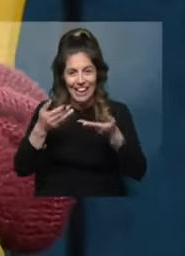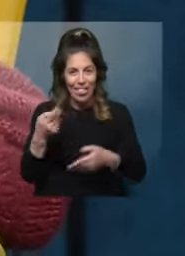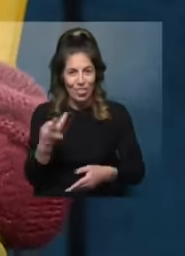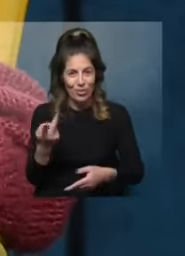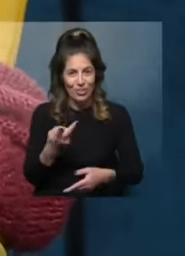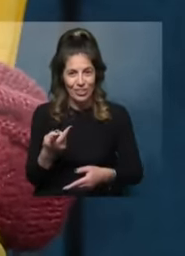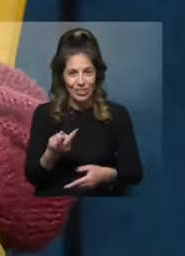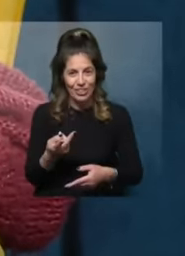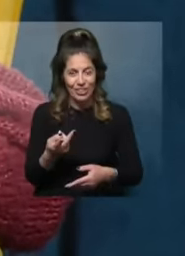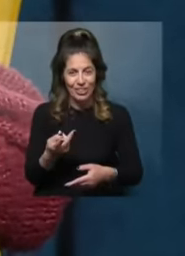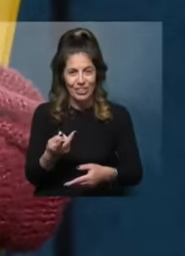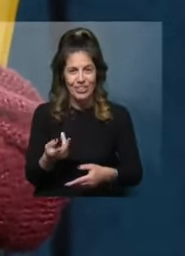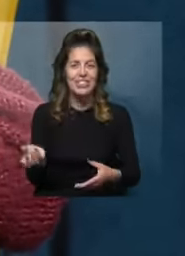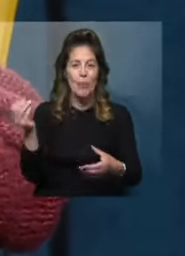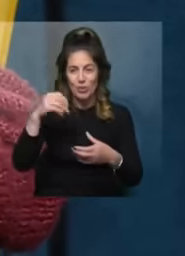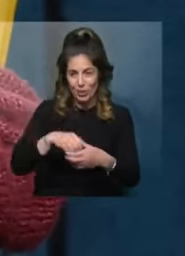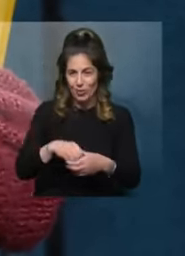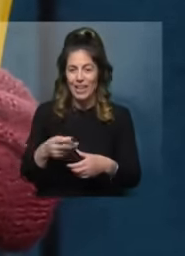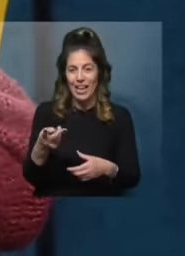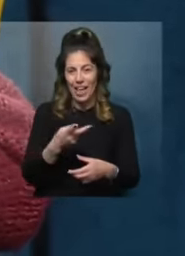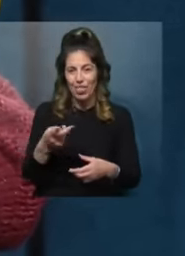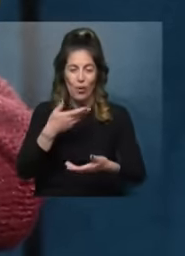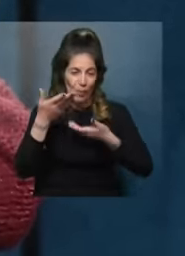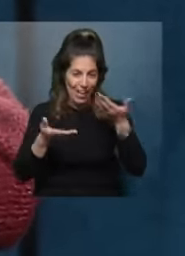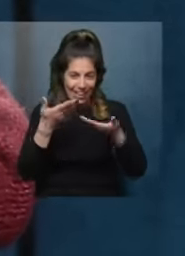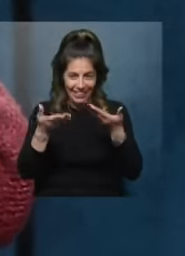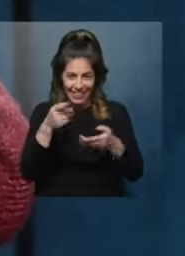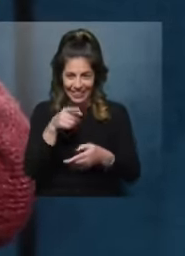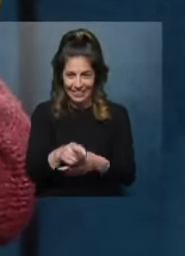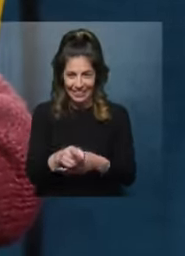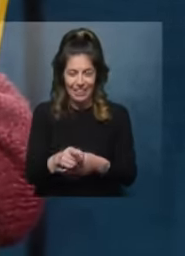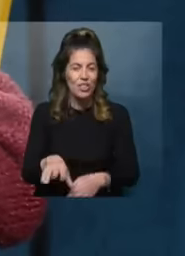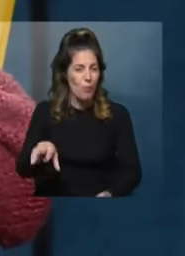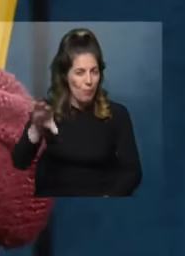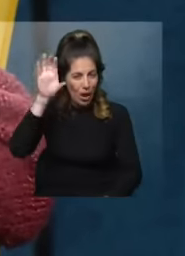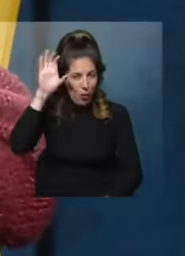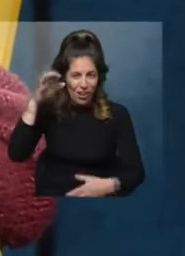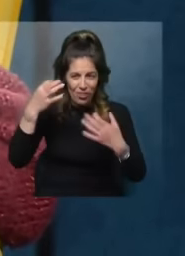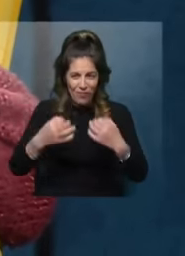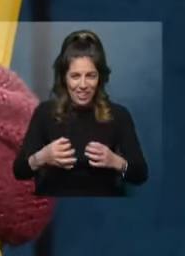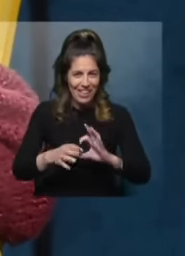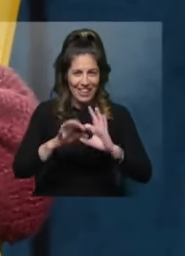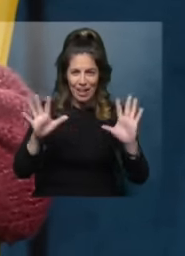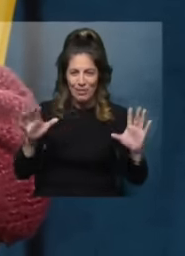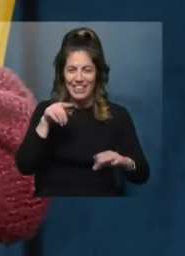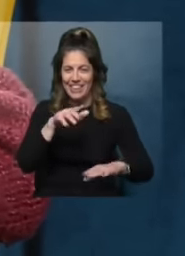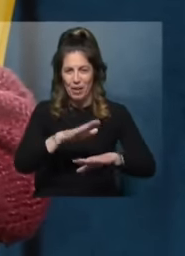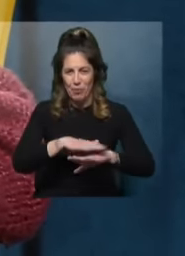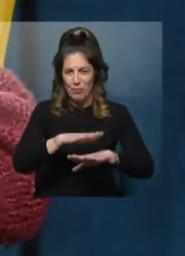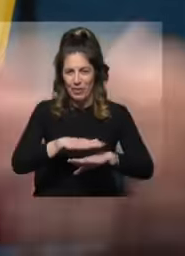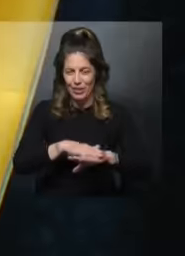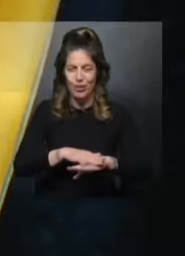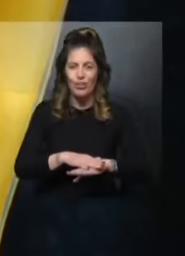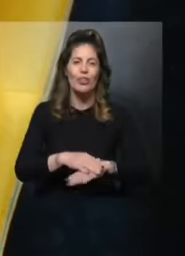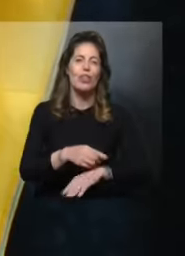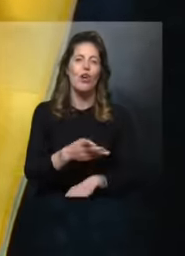incluidas en Discodromo para cantar. Yo me acuerdo claramente de eso. Cuántas historias